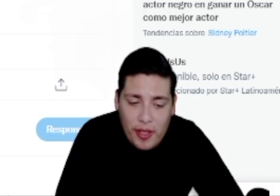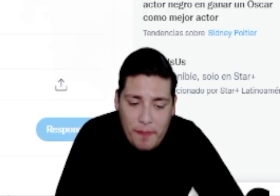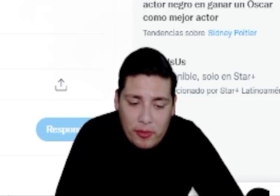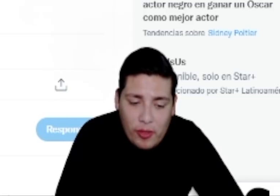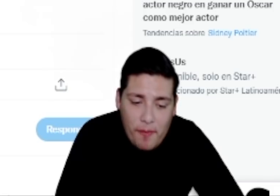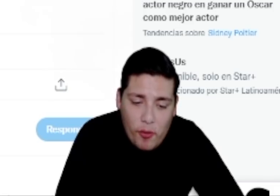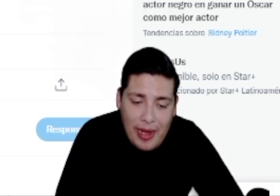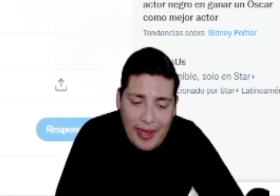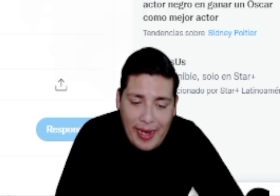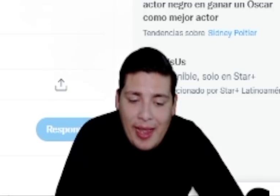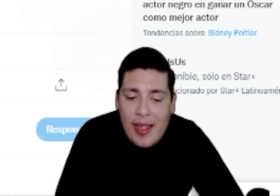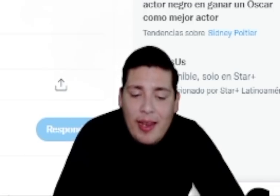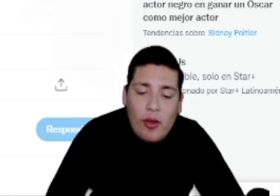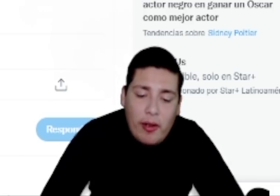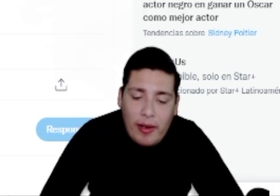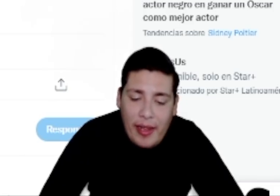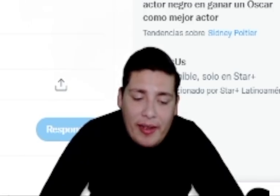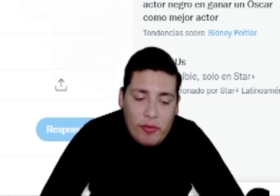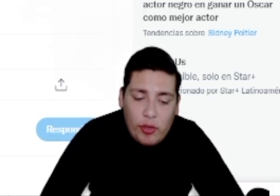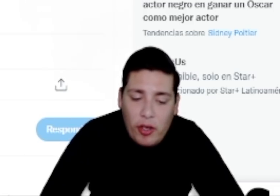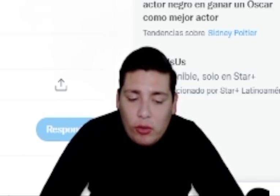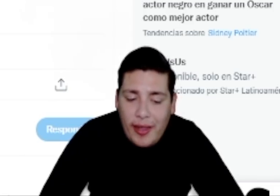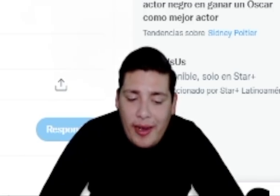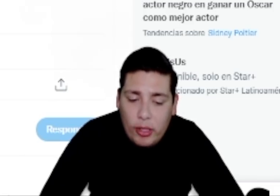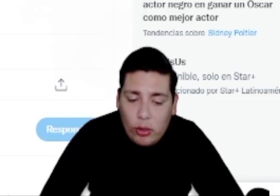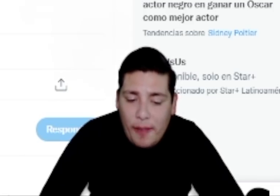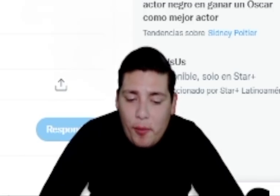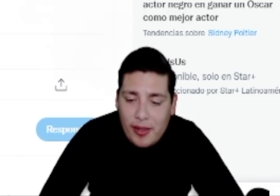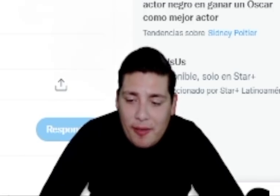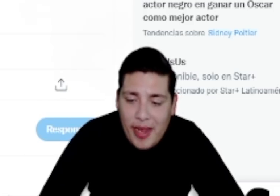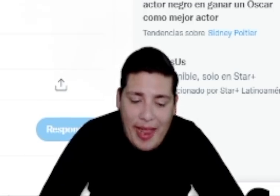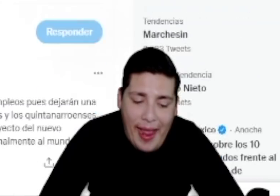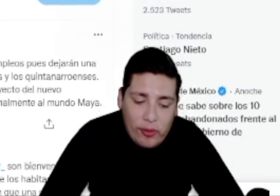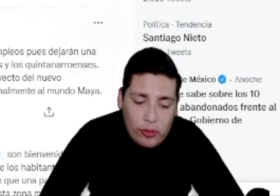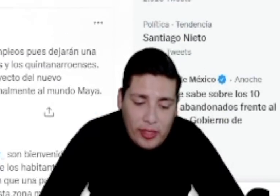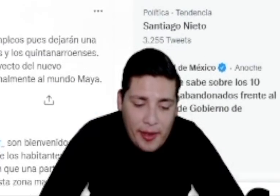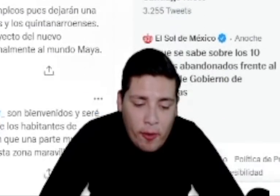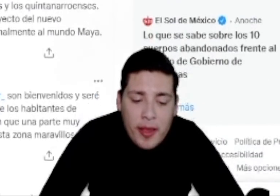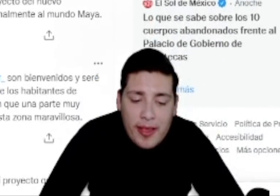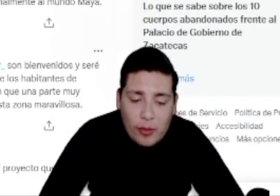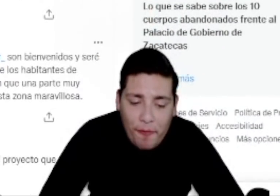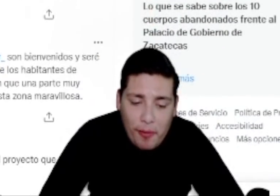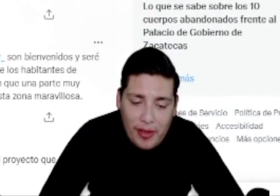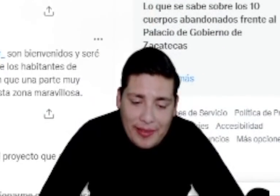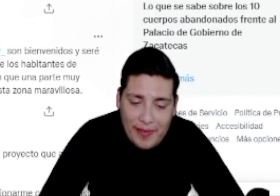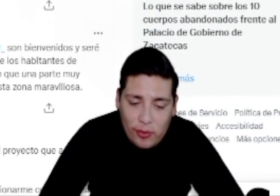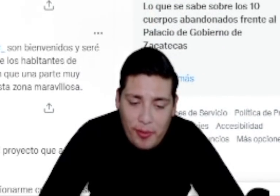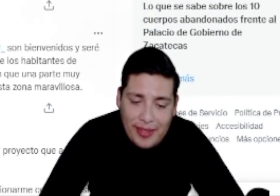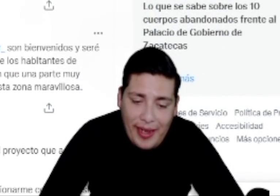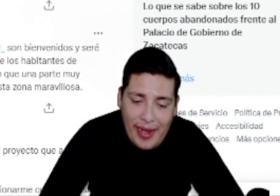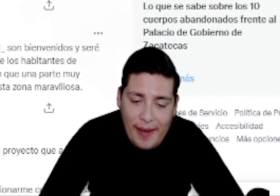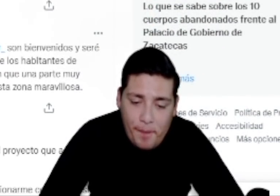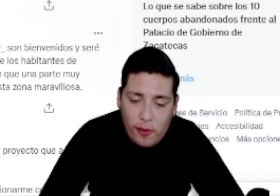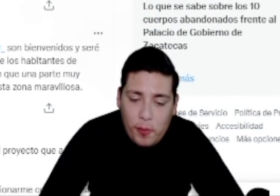mención de mi persona muy a la ligera y lo quiero aclarar. No estoy en contra de la 4T por el Tren Maya, al contrario, estoy a favor de las grandes